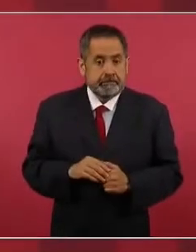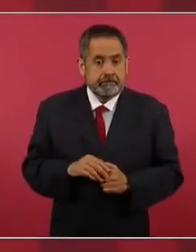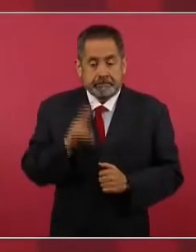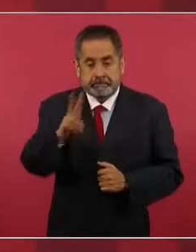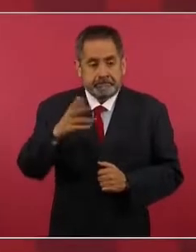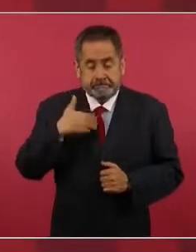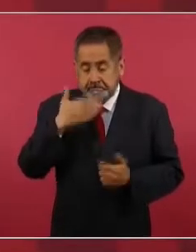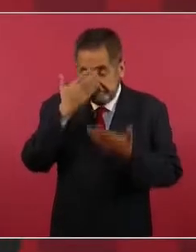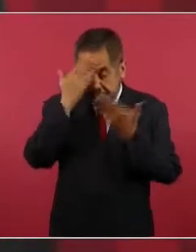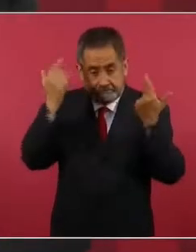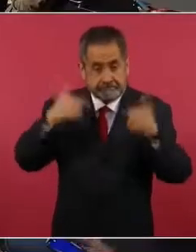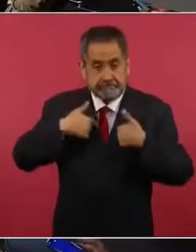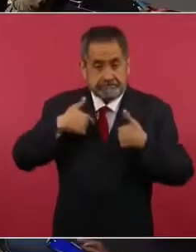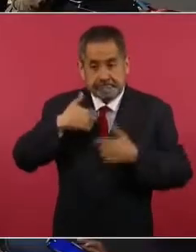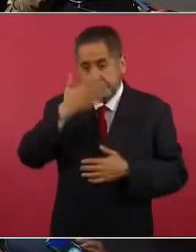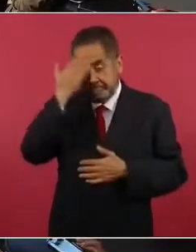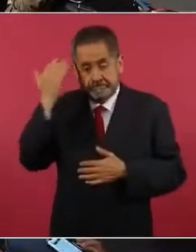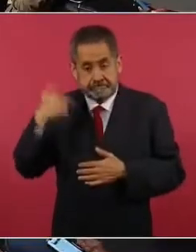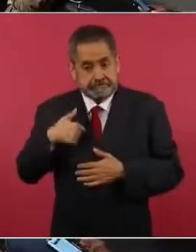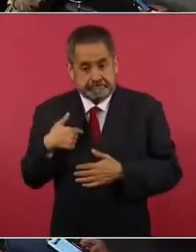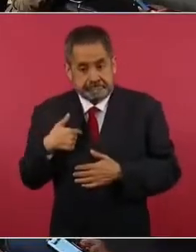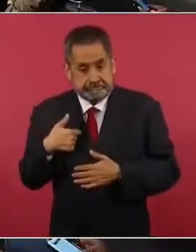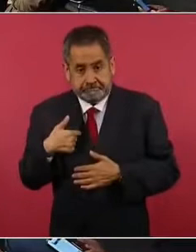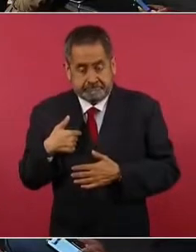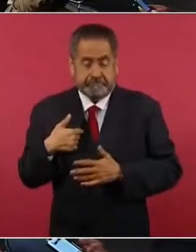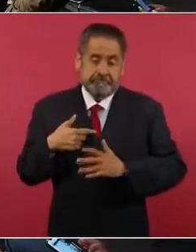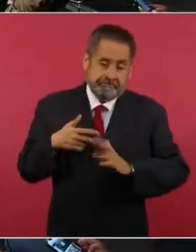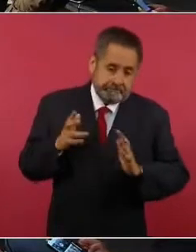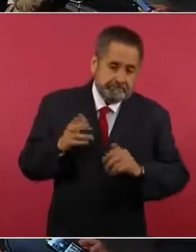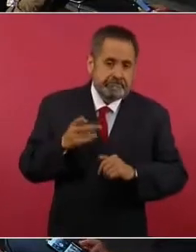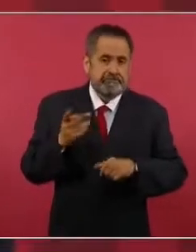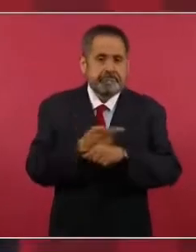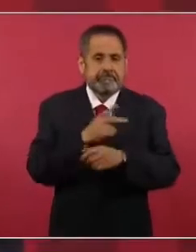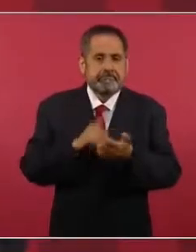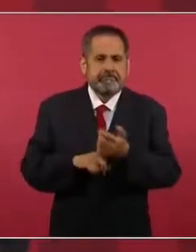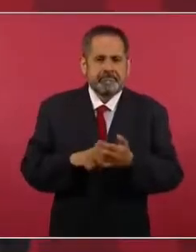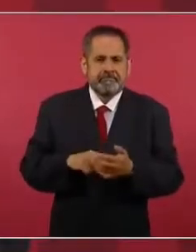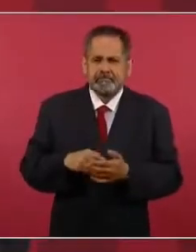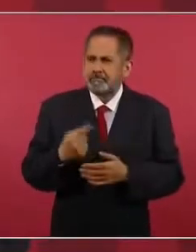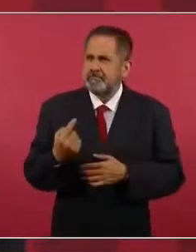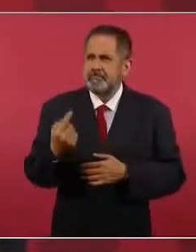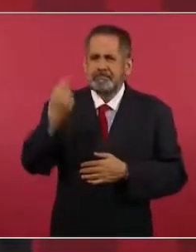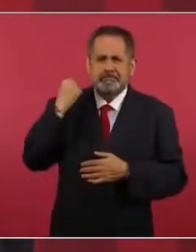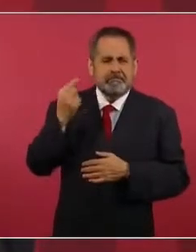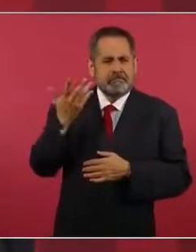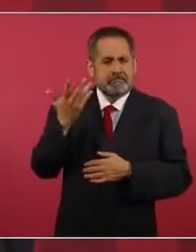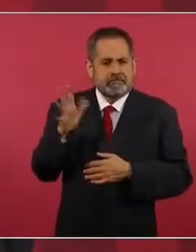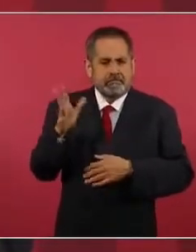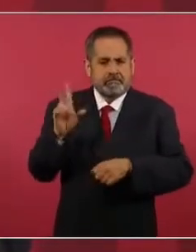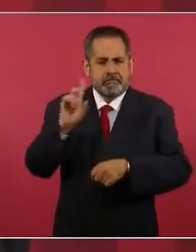no sabía, pero resulta de que hace como 10 días